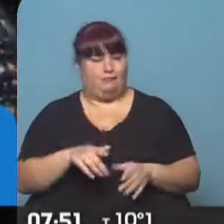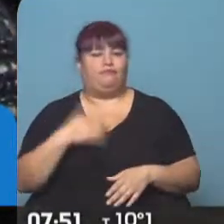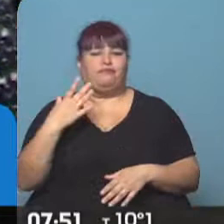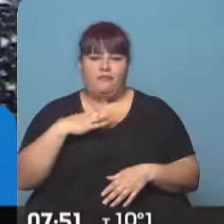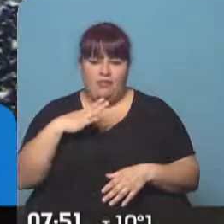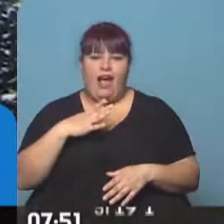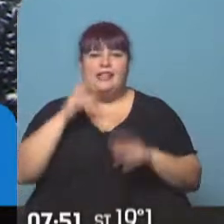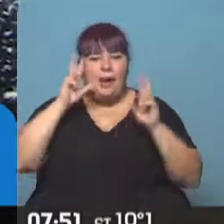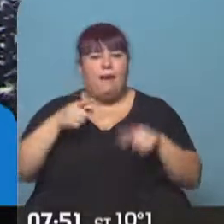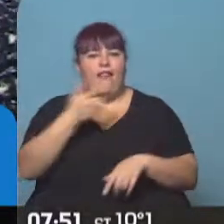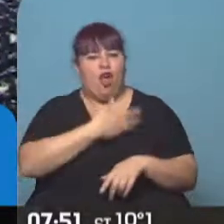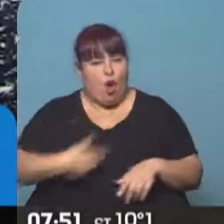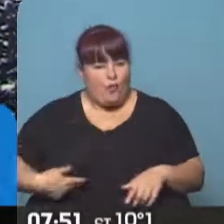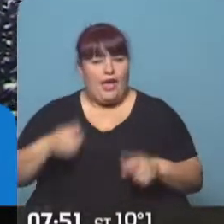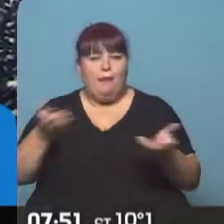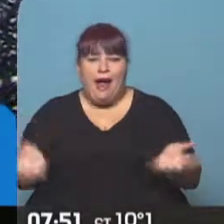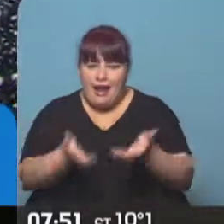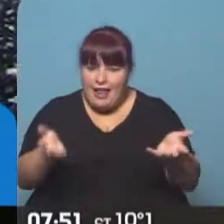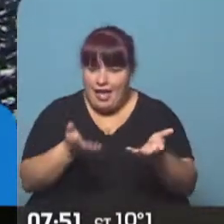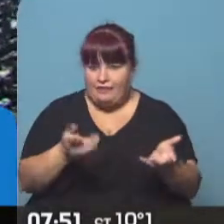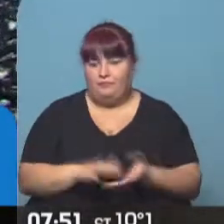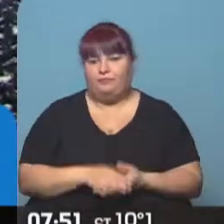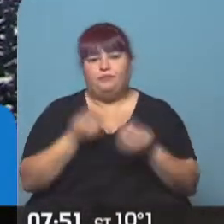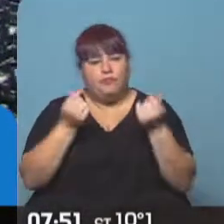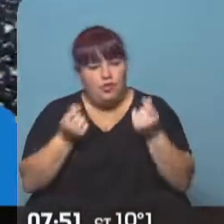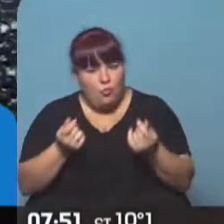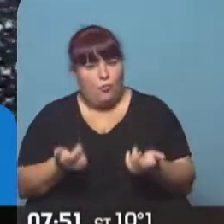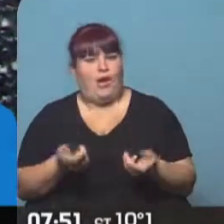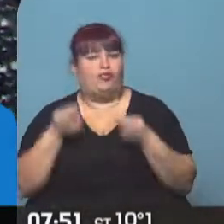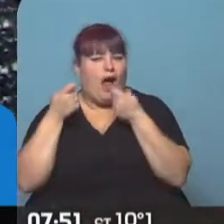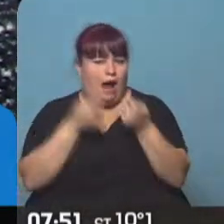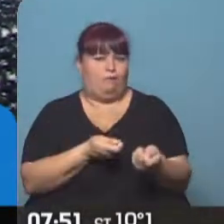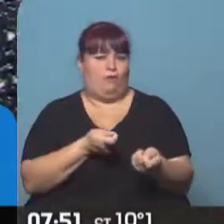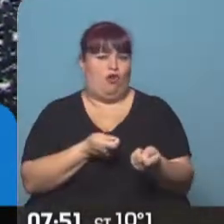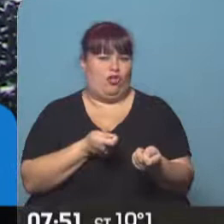falta políticas de Estado, de fomento, presupuestos, apoyo